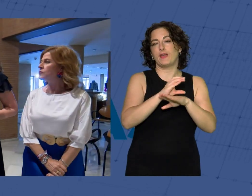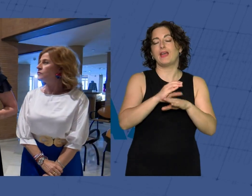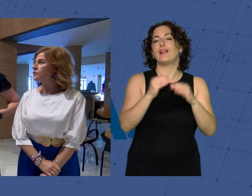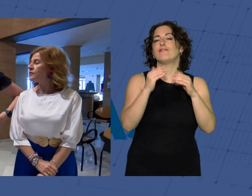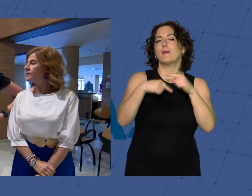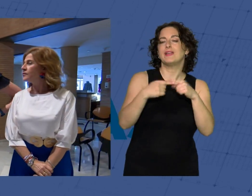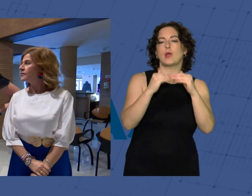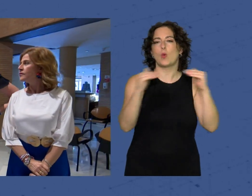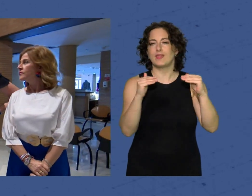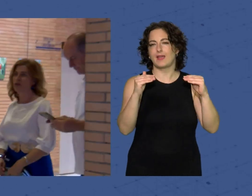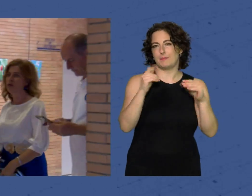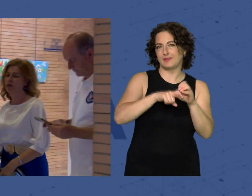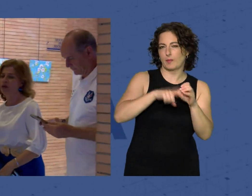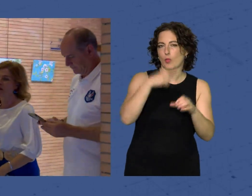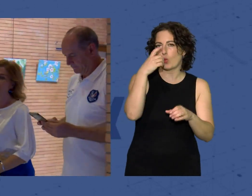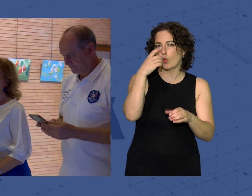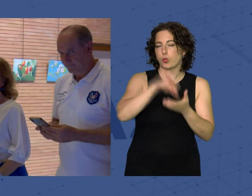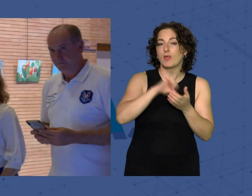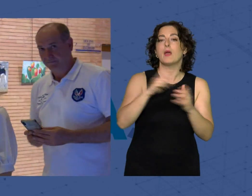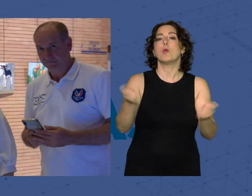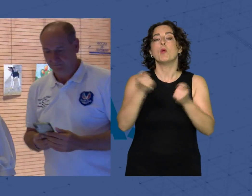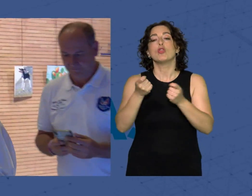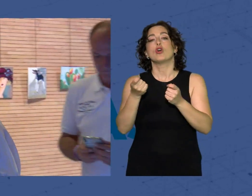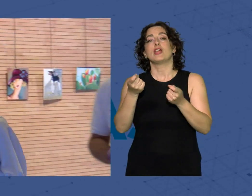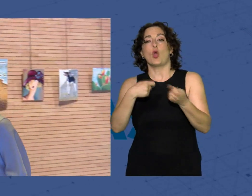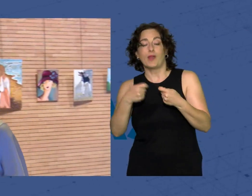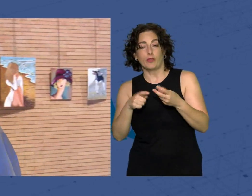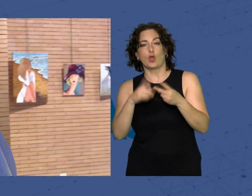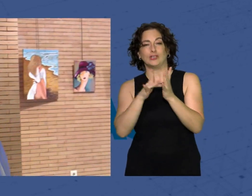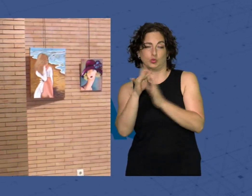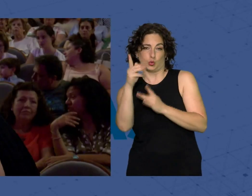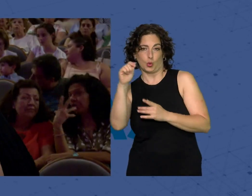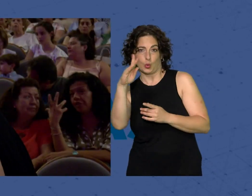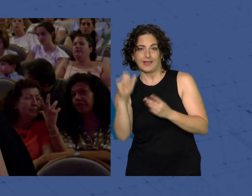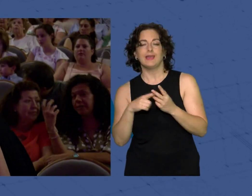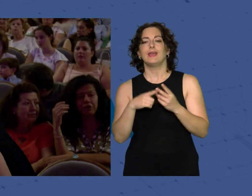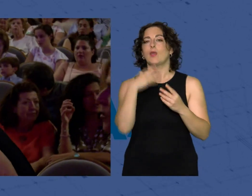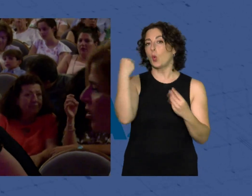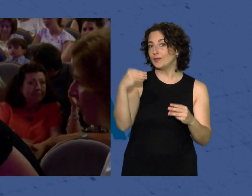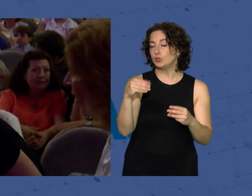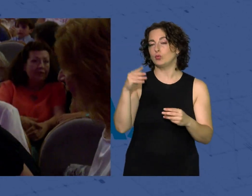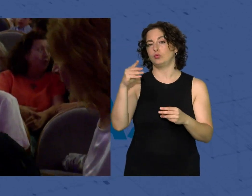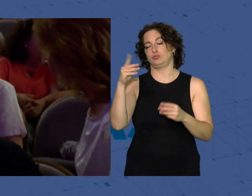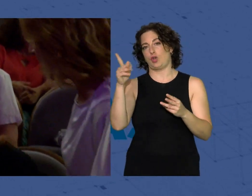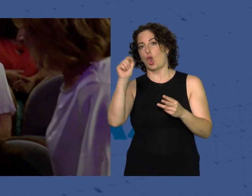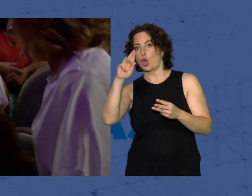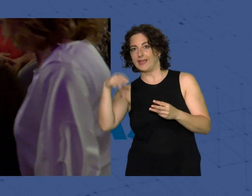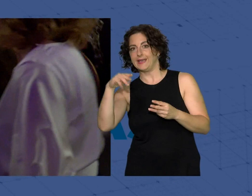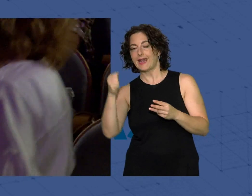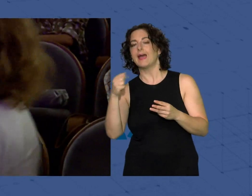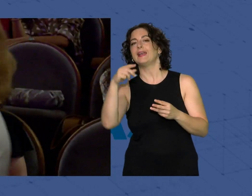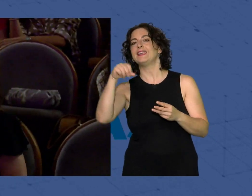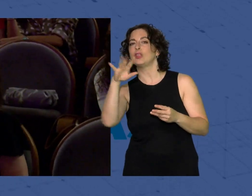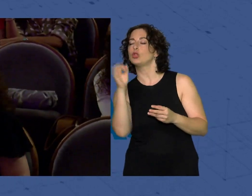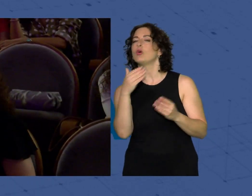Participación Ciudadana, Paola Lainez, de Promoción de la Ciudad y Comercio, Jesús Luque, y de Juventud y Empleo, Lorena Nieto, María Elmar Vázquez ha agradecido a las usuarias y